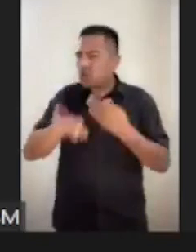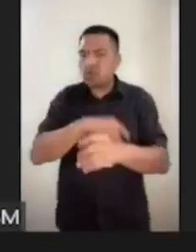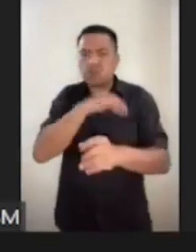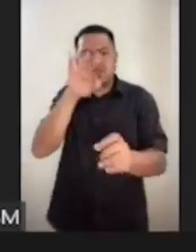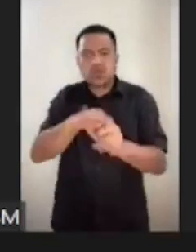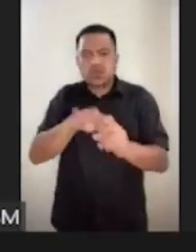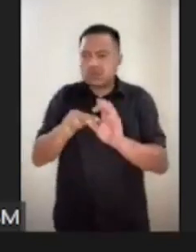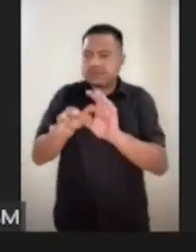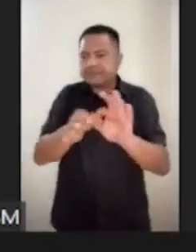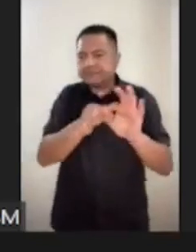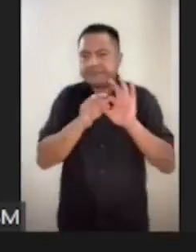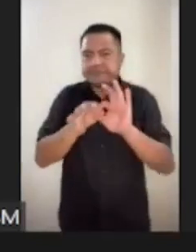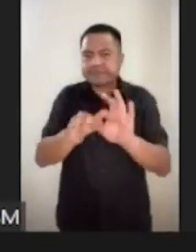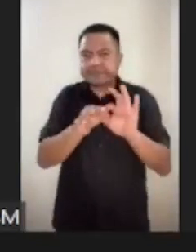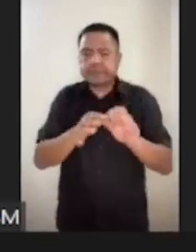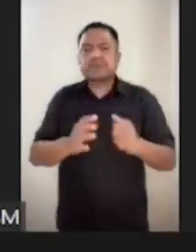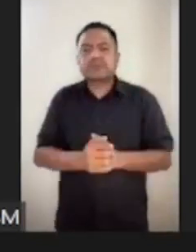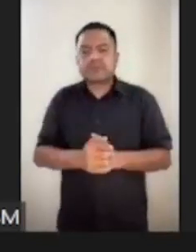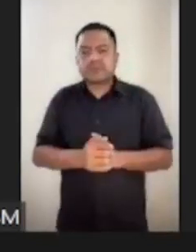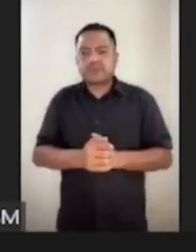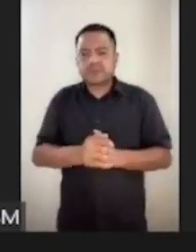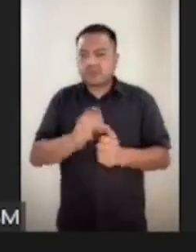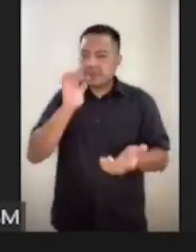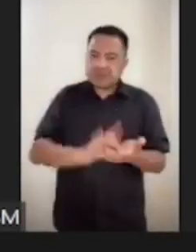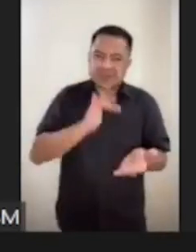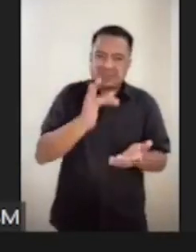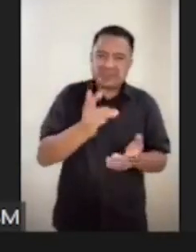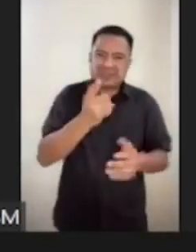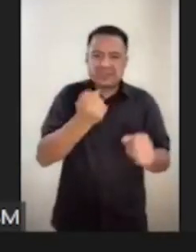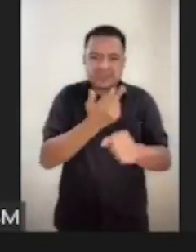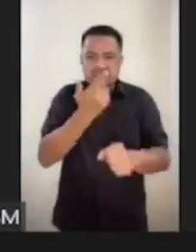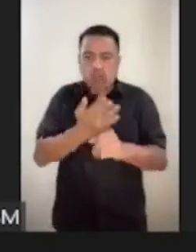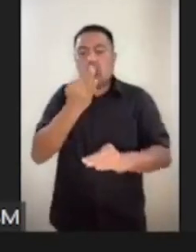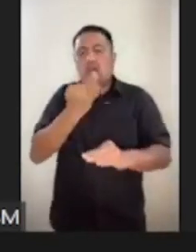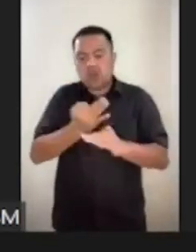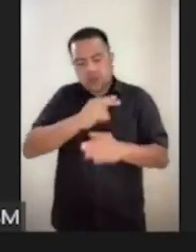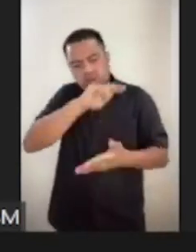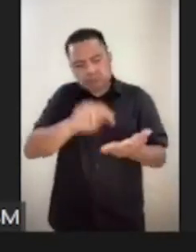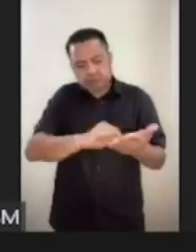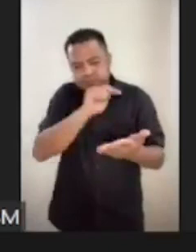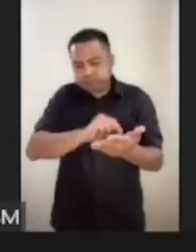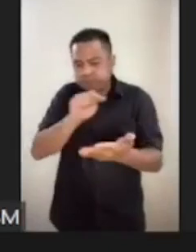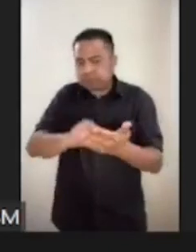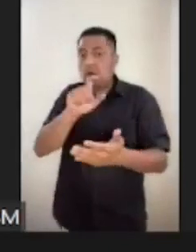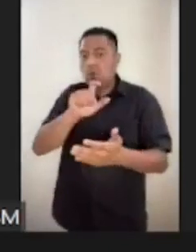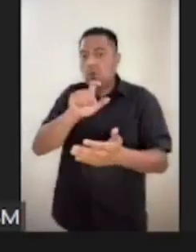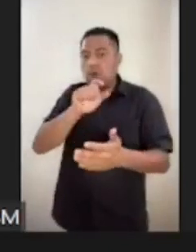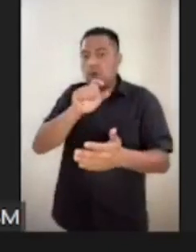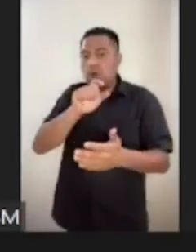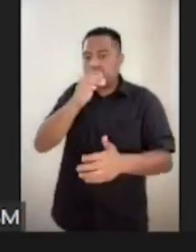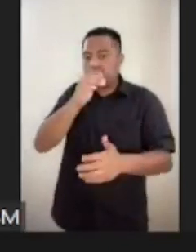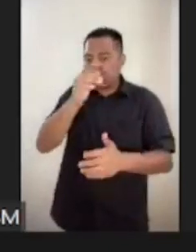por unanimidad de votos. Gracias, secretario. Sírvase recabar las firmas a la conclusión de la